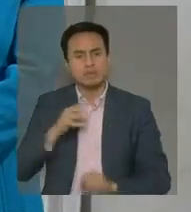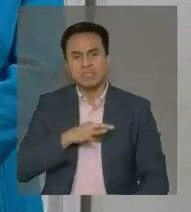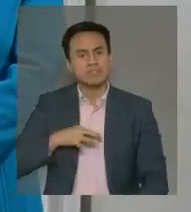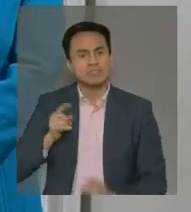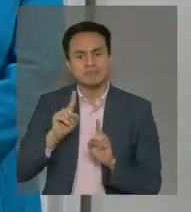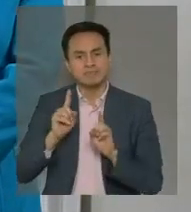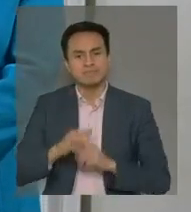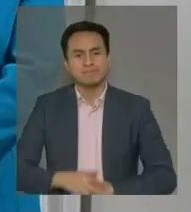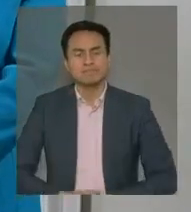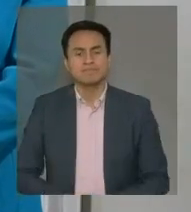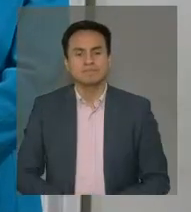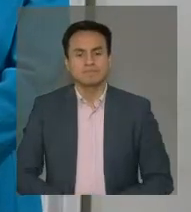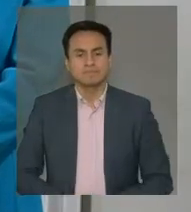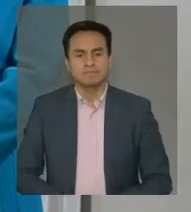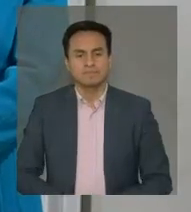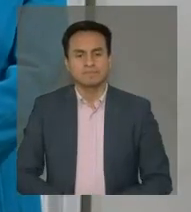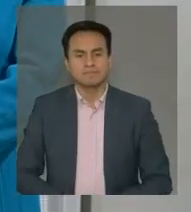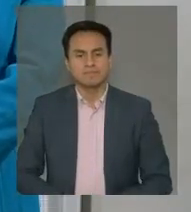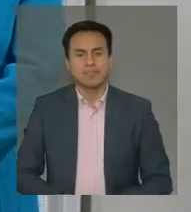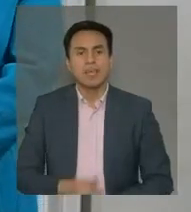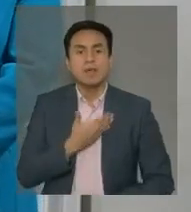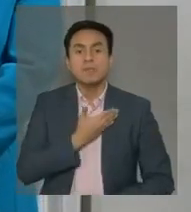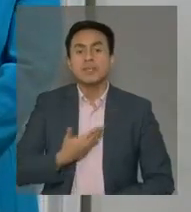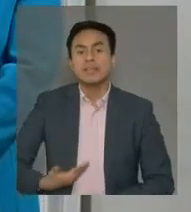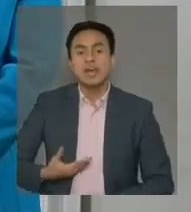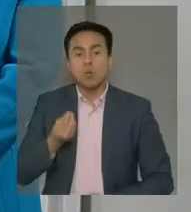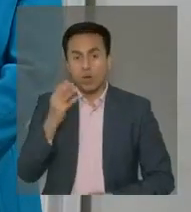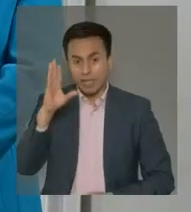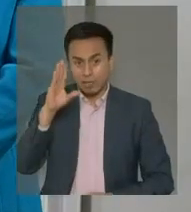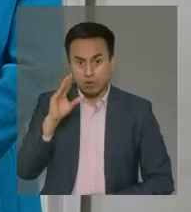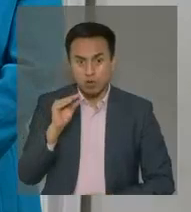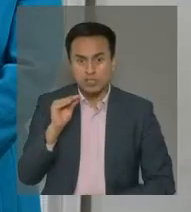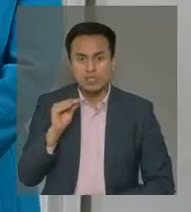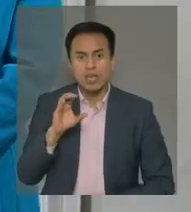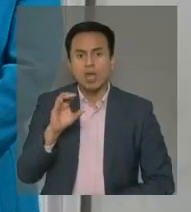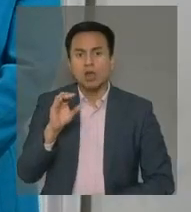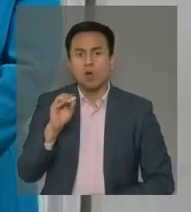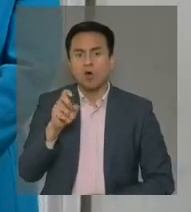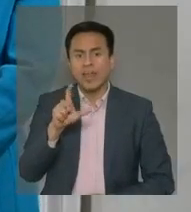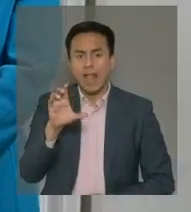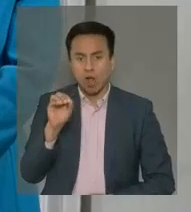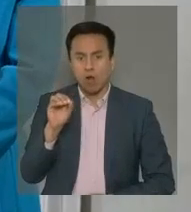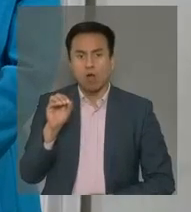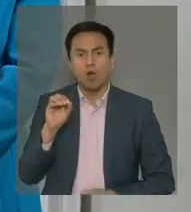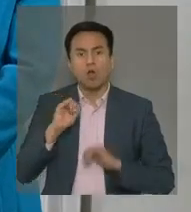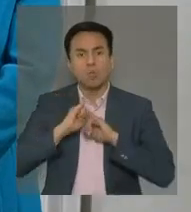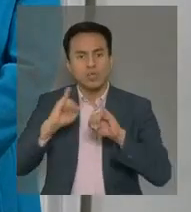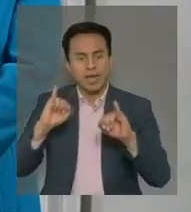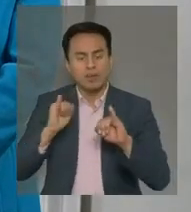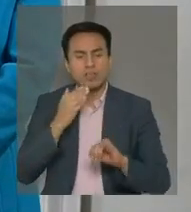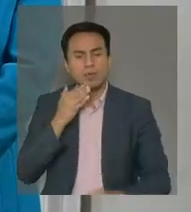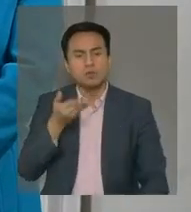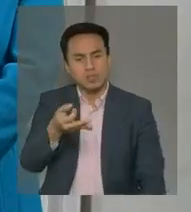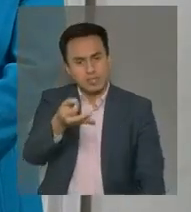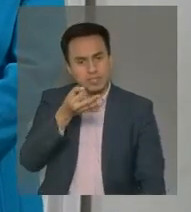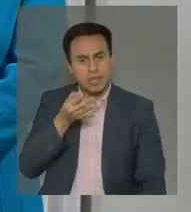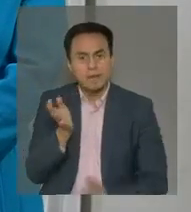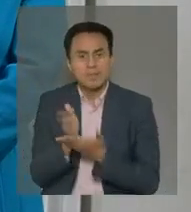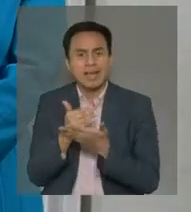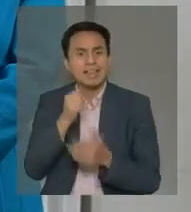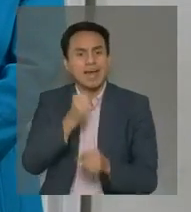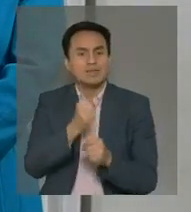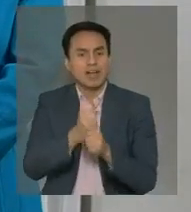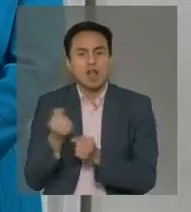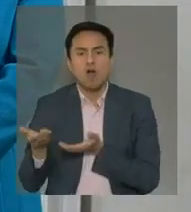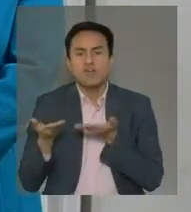ministra presidente buenas noches con él con su comunicado usted también lo manifestaba habla de un plan laboral